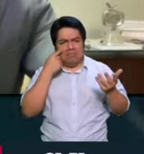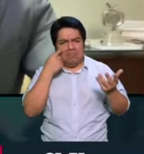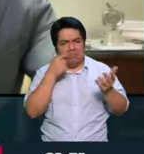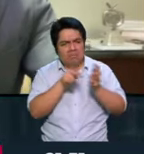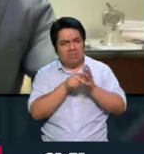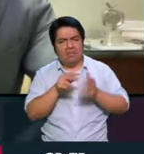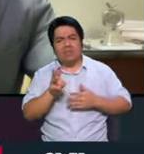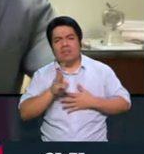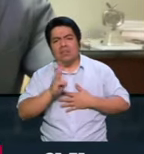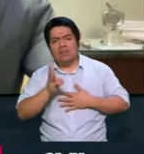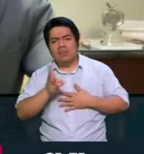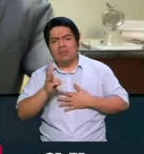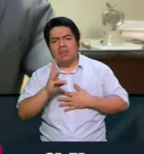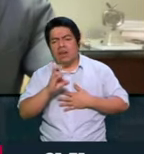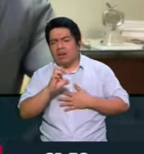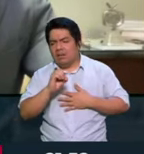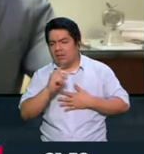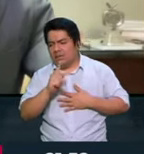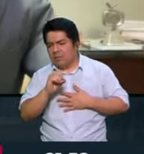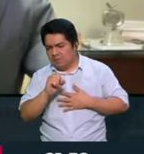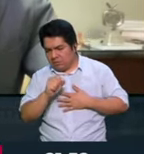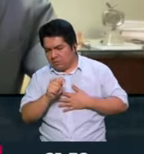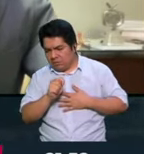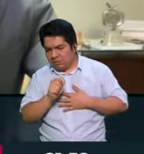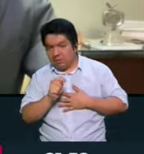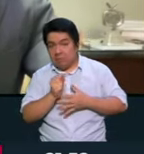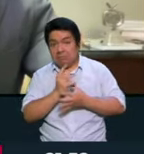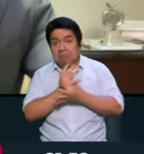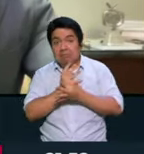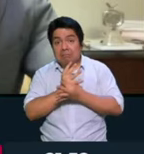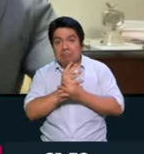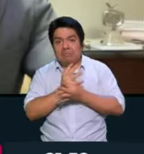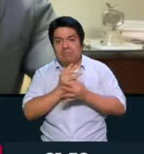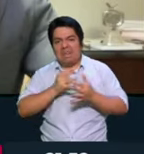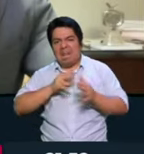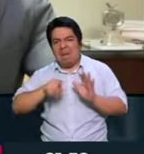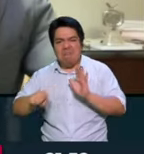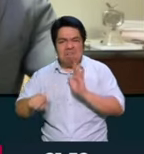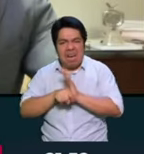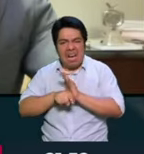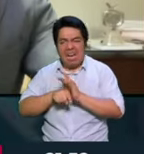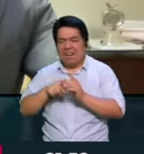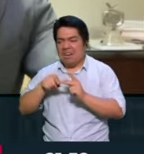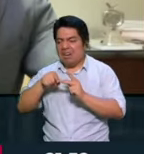del Washington Post en la que decían que iba a venir una peste, que las